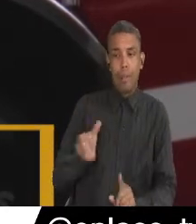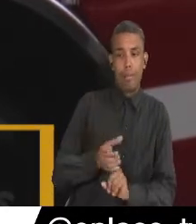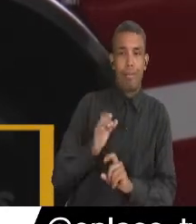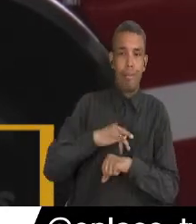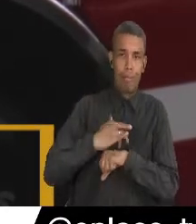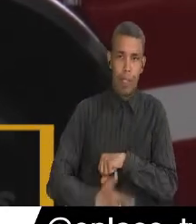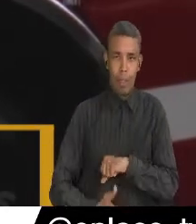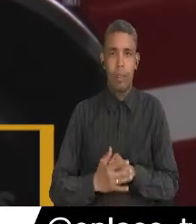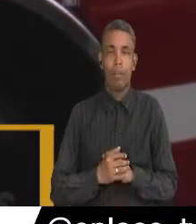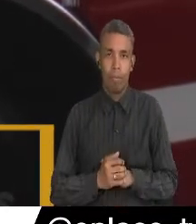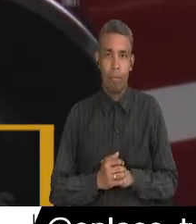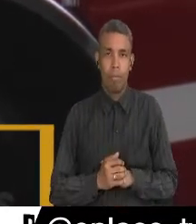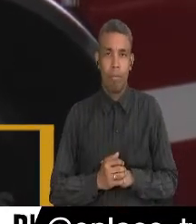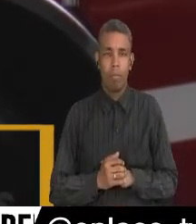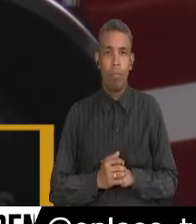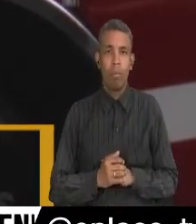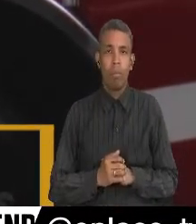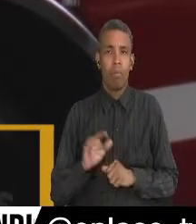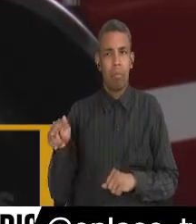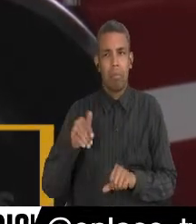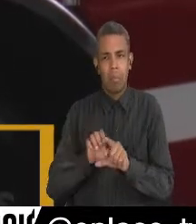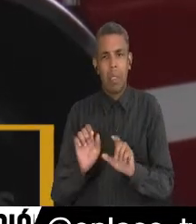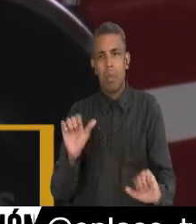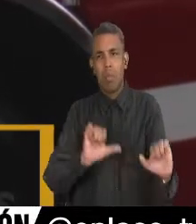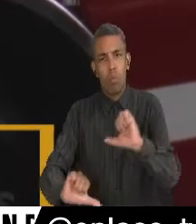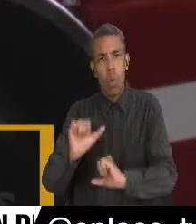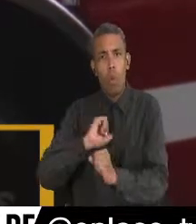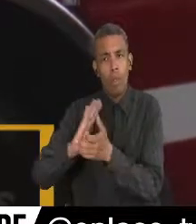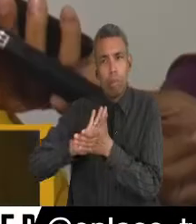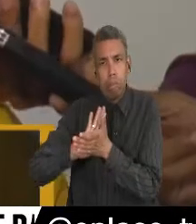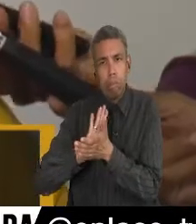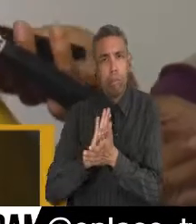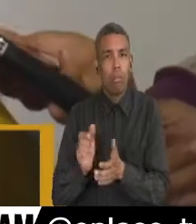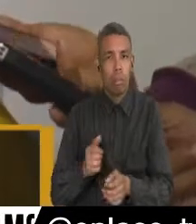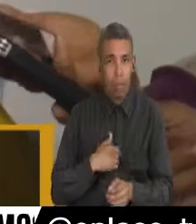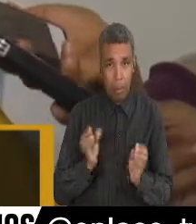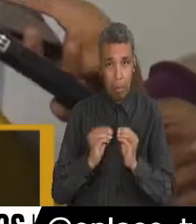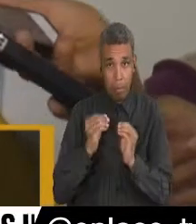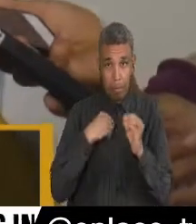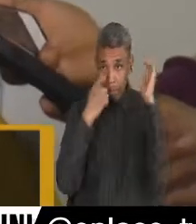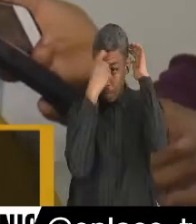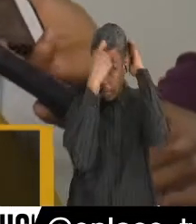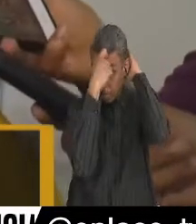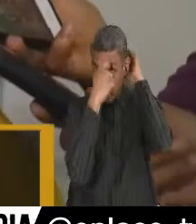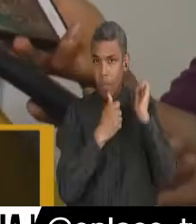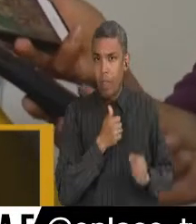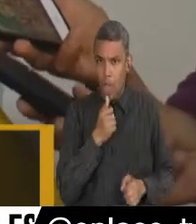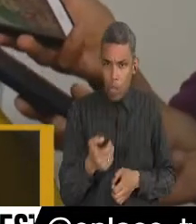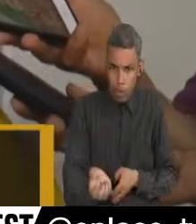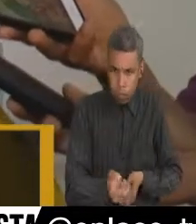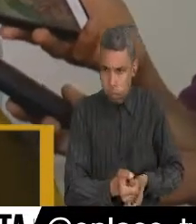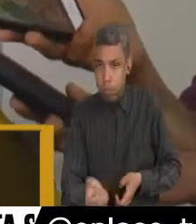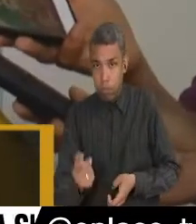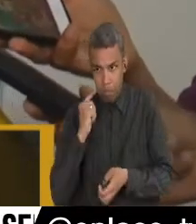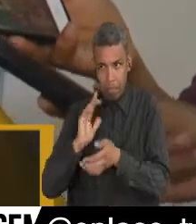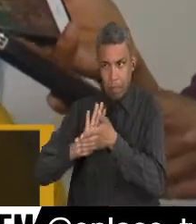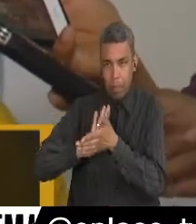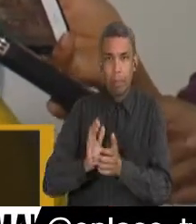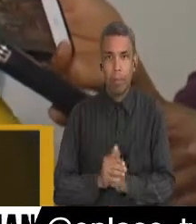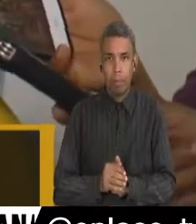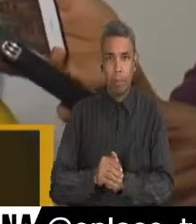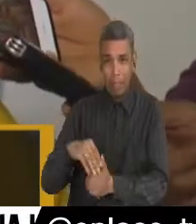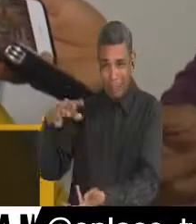estaba almacenado y cómo atendieron ellos esta emergencia. Encontramos de 6 canecas una rota con un producto